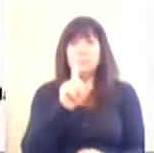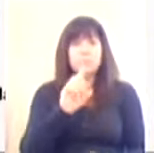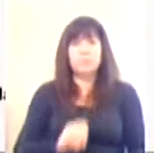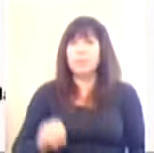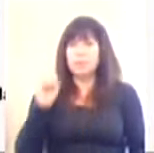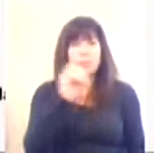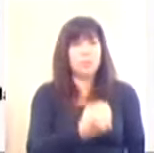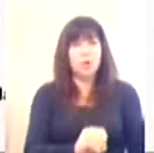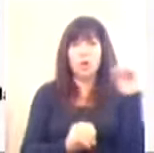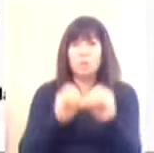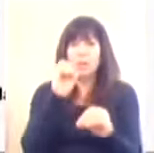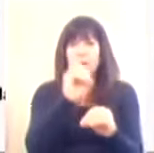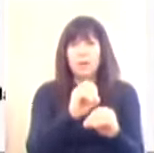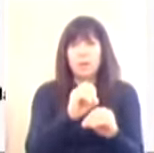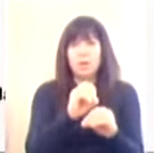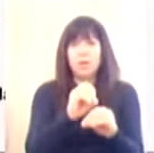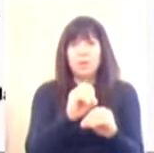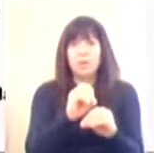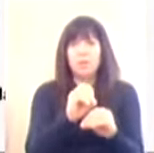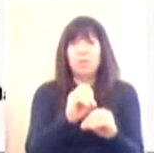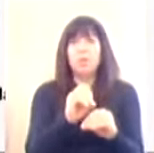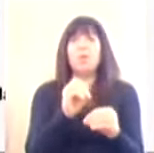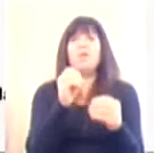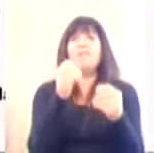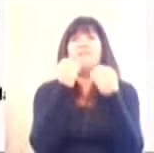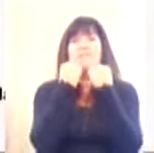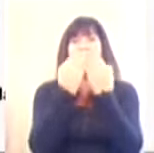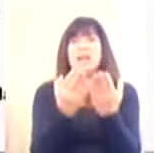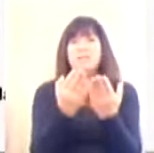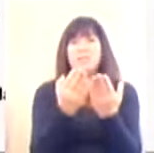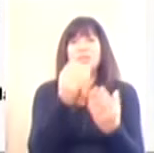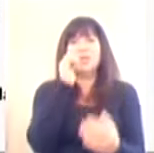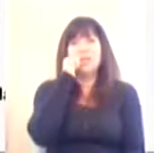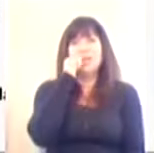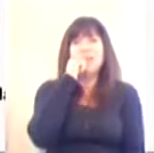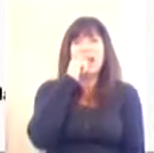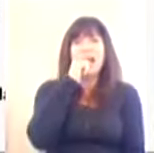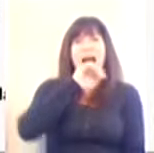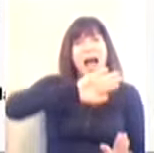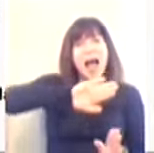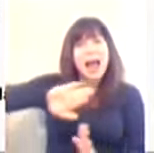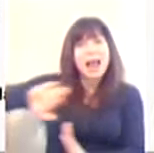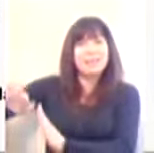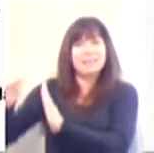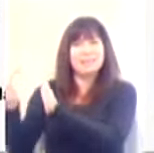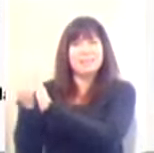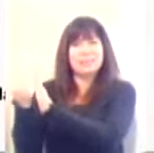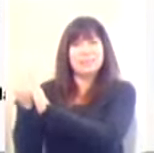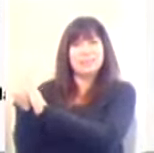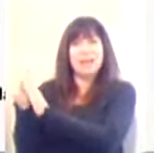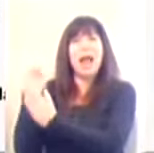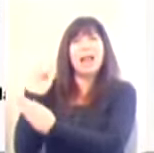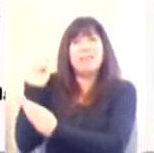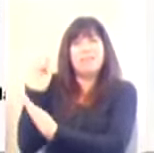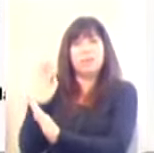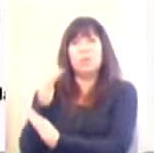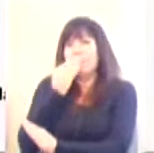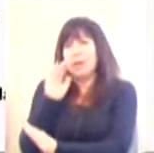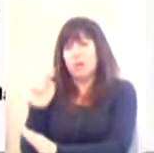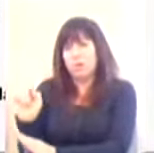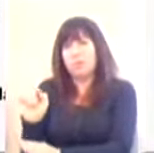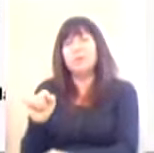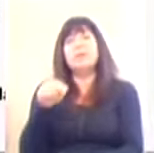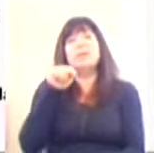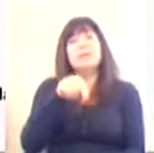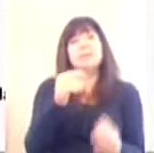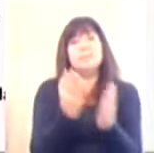análisis los co-beneficios que podría tener aislar mejor la vivienda, calefaccionar mejor las viviendas. Y el gran aporte que hace este